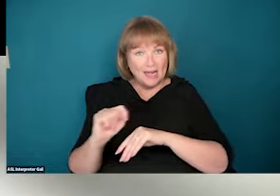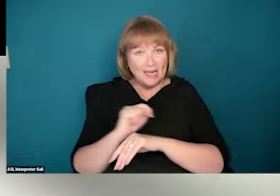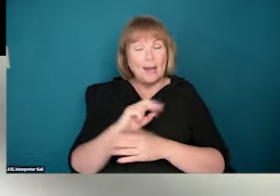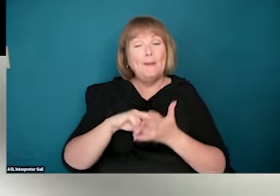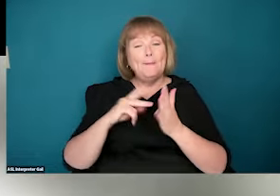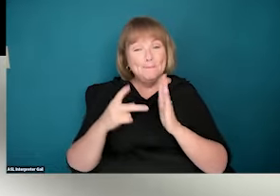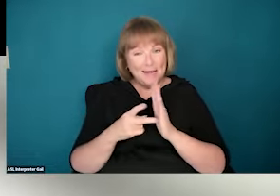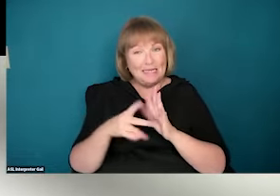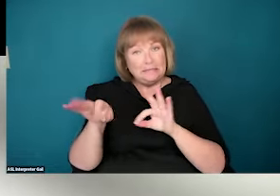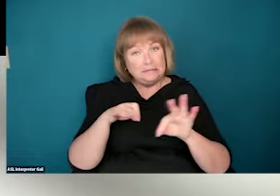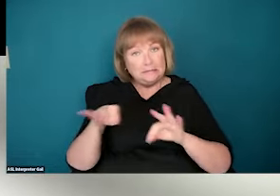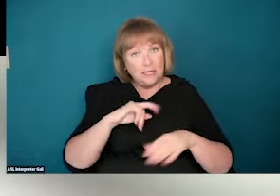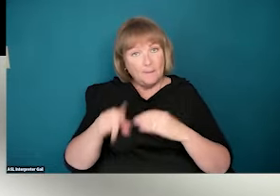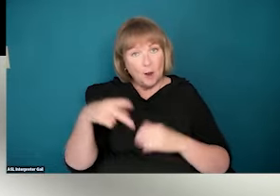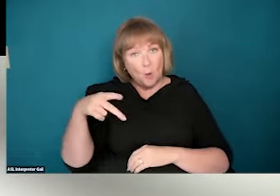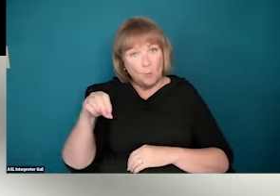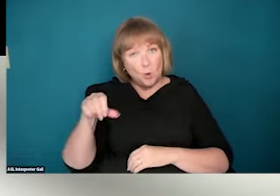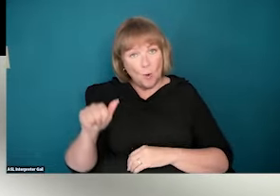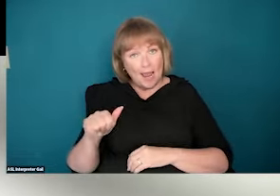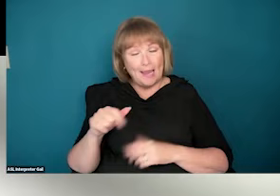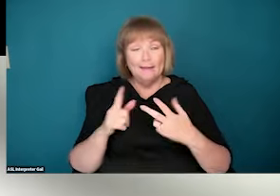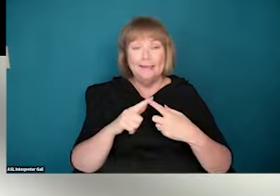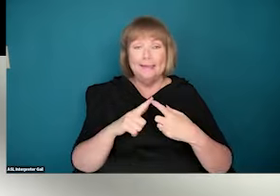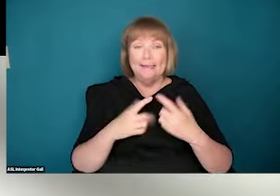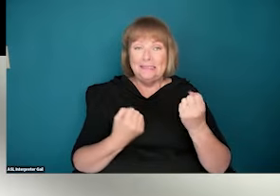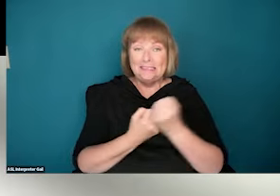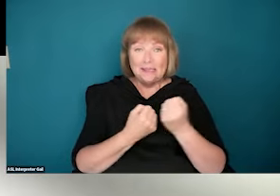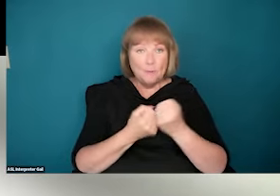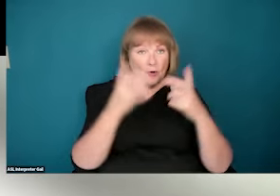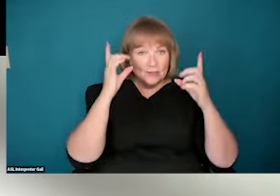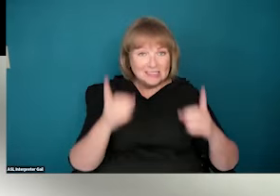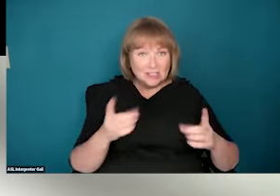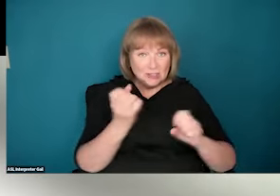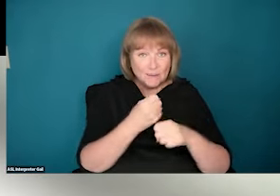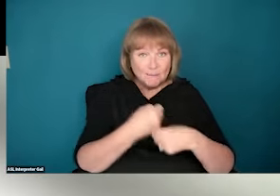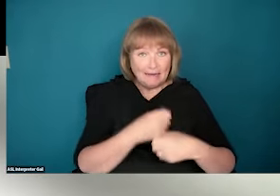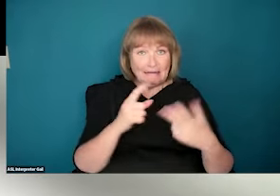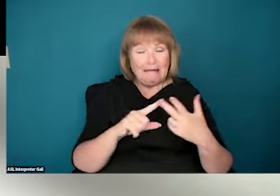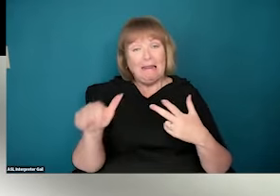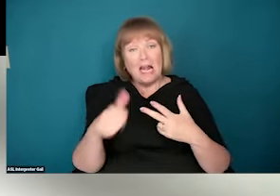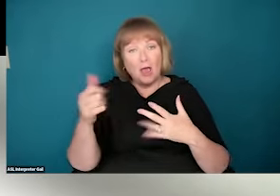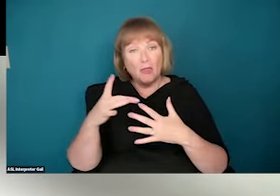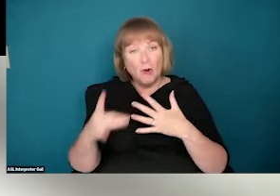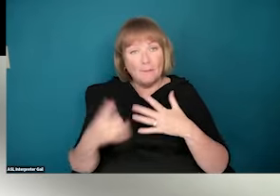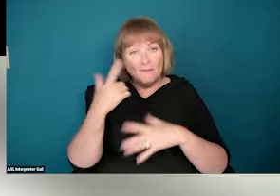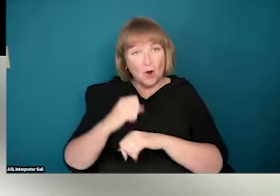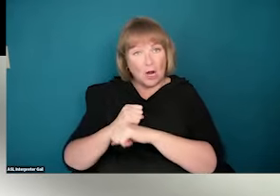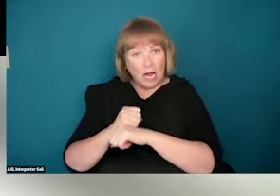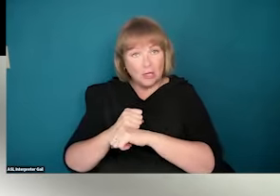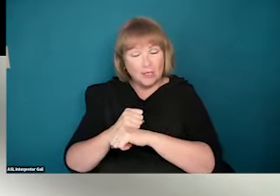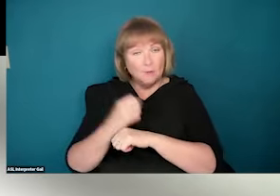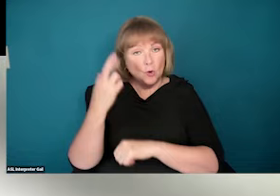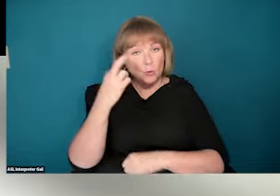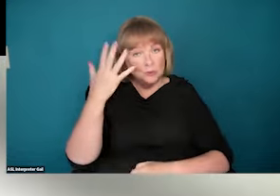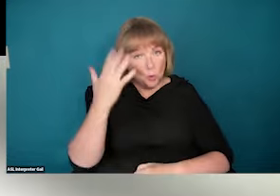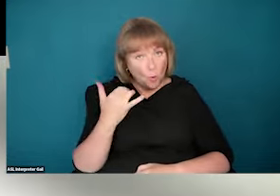queremos pasar los entrenamientos de custodia. Es también como el entrenamiento de hacer